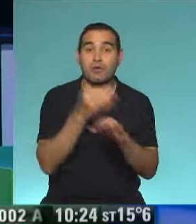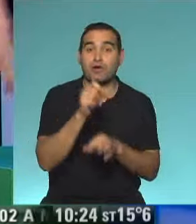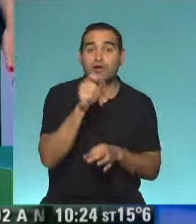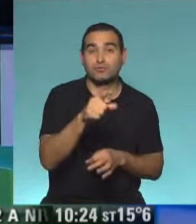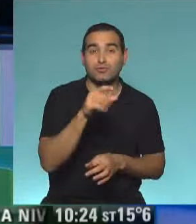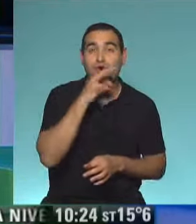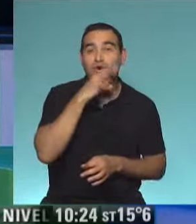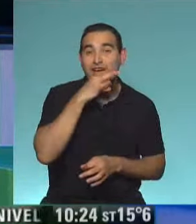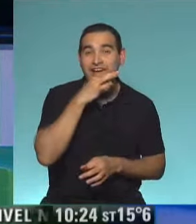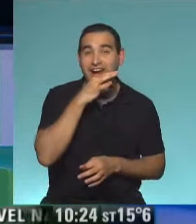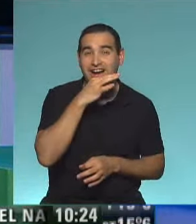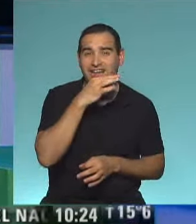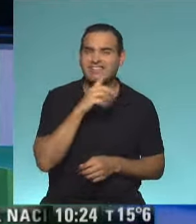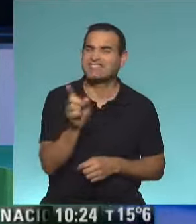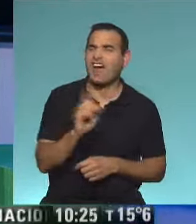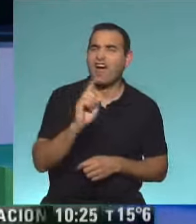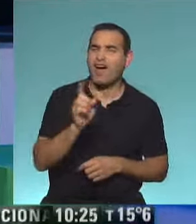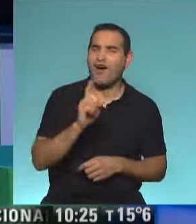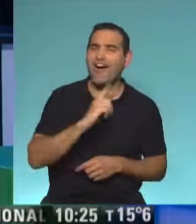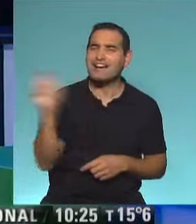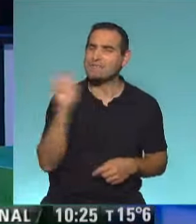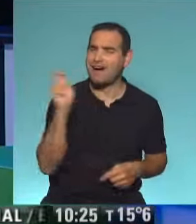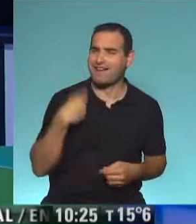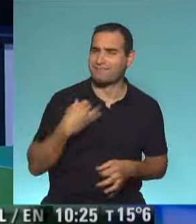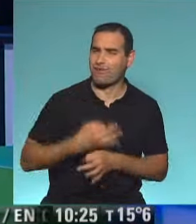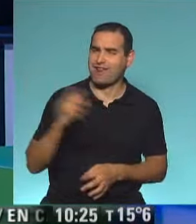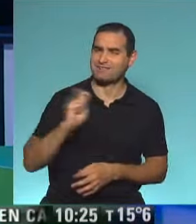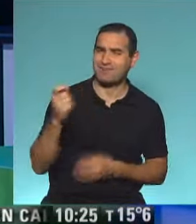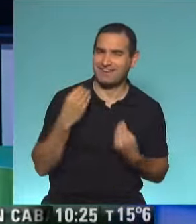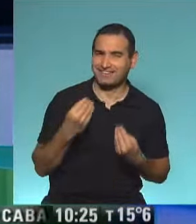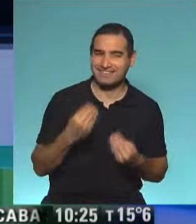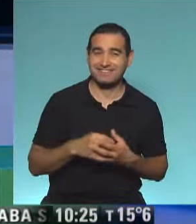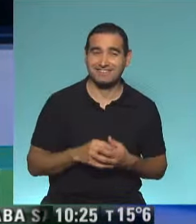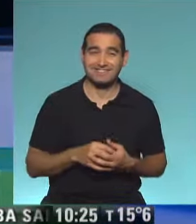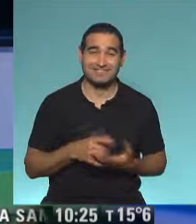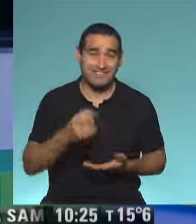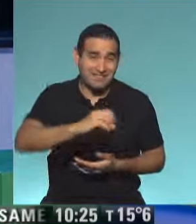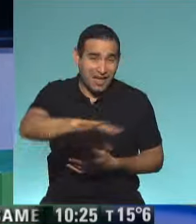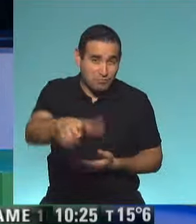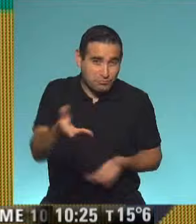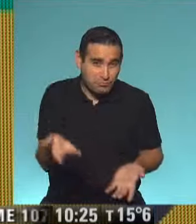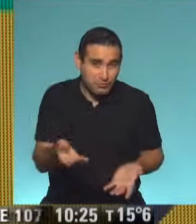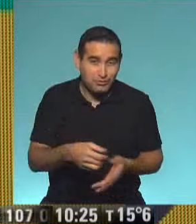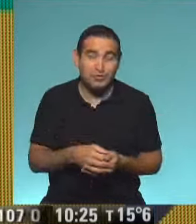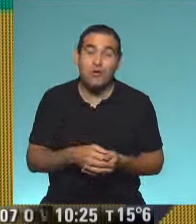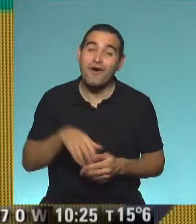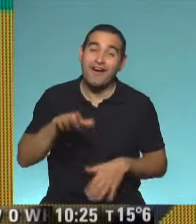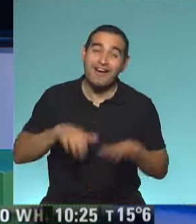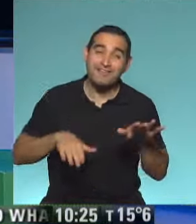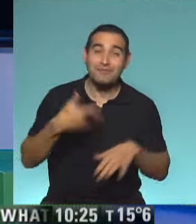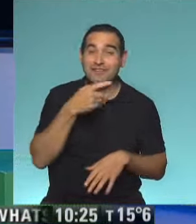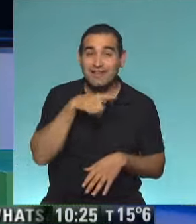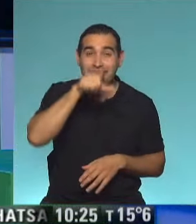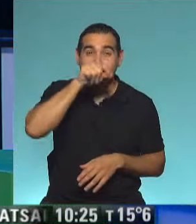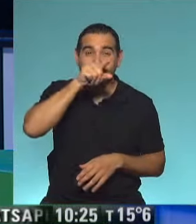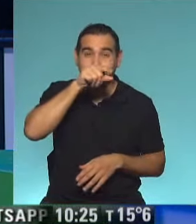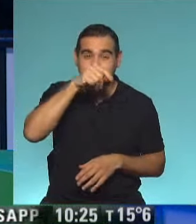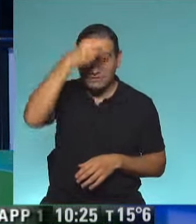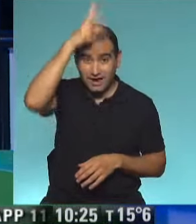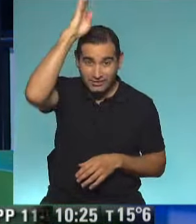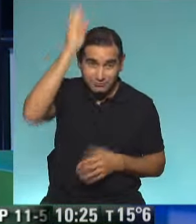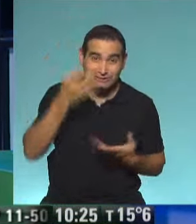Sí. No, en mi escuela había campana. ¿Con la granja? Si la oveja era una gallina. Pero claro,